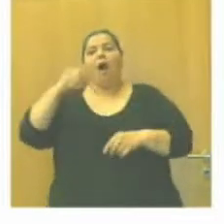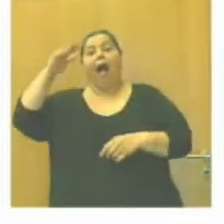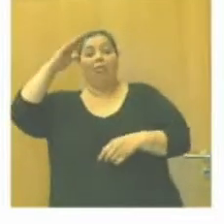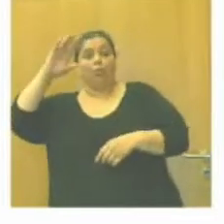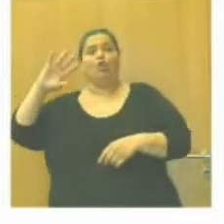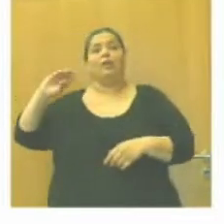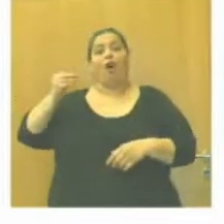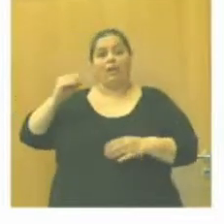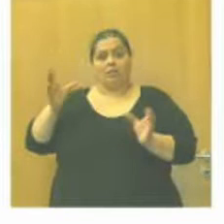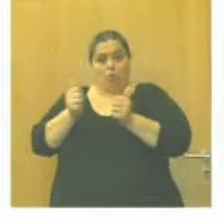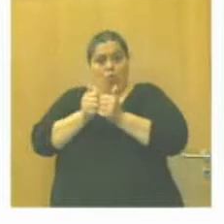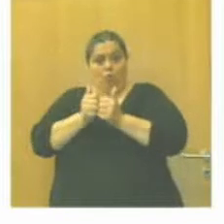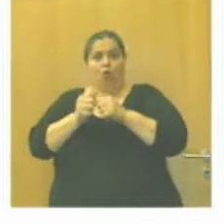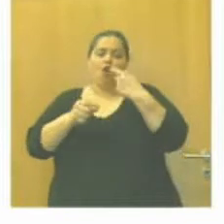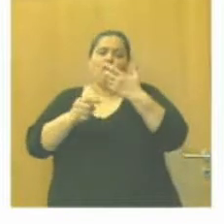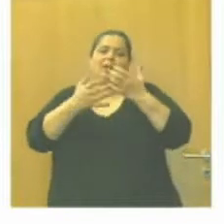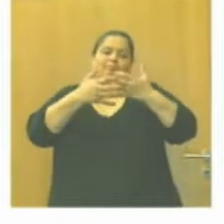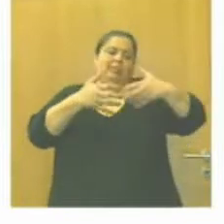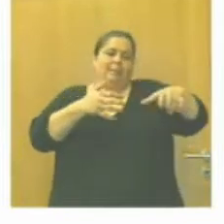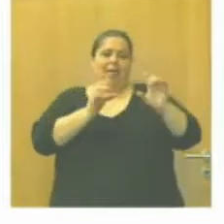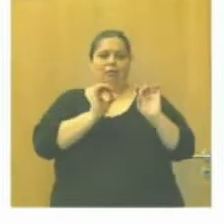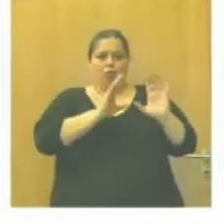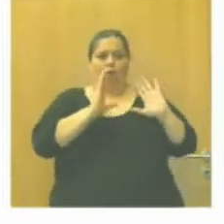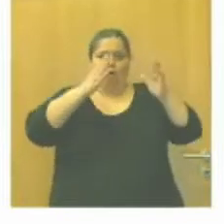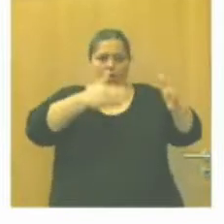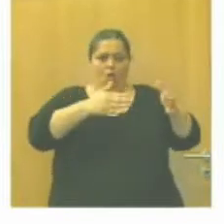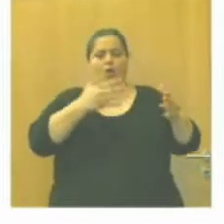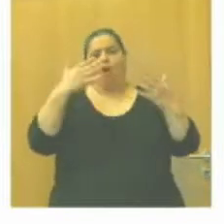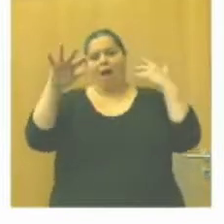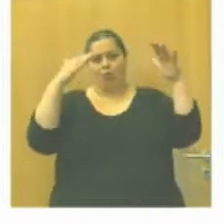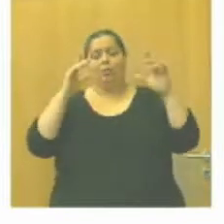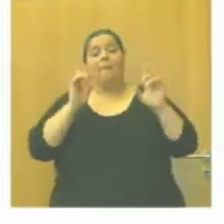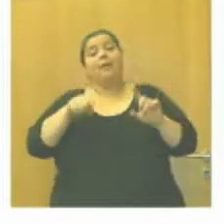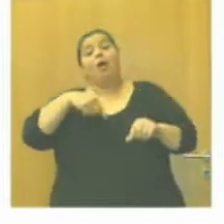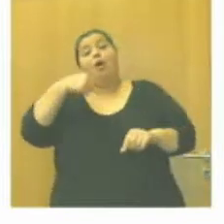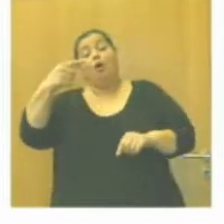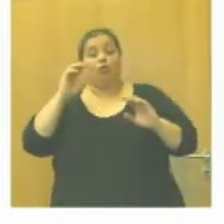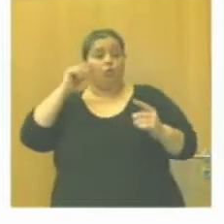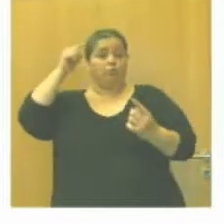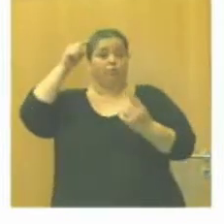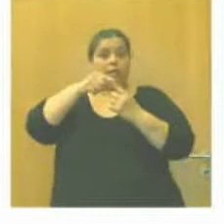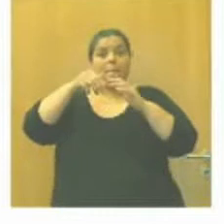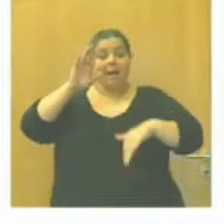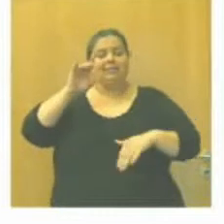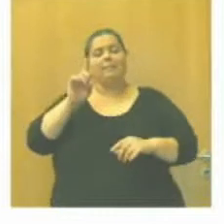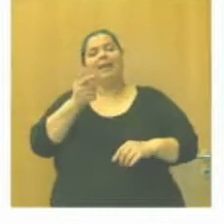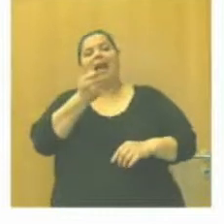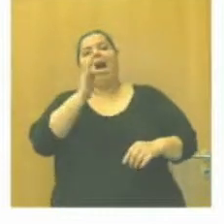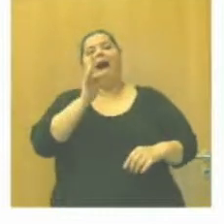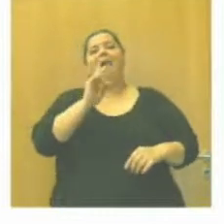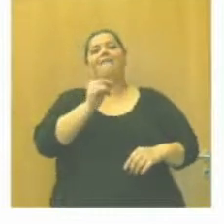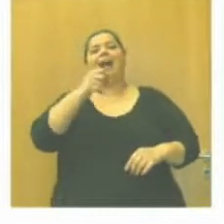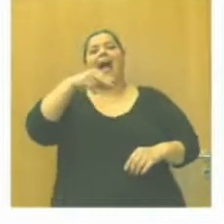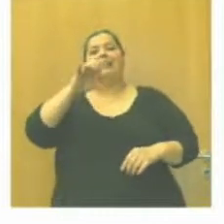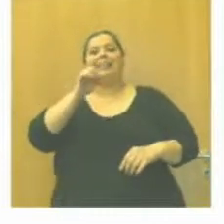adolescentes. Otro ejemplo de un enfoque más dirigido que estaba en Afganistán,